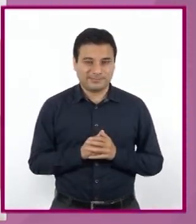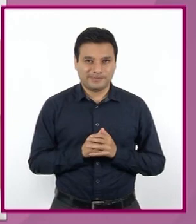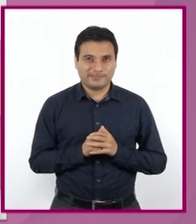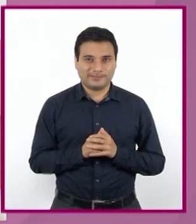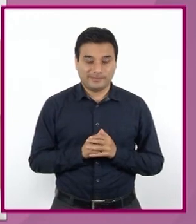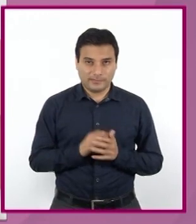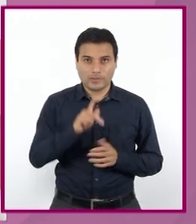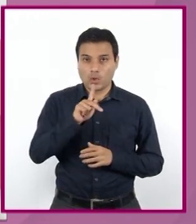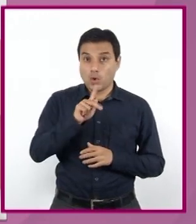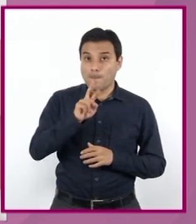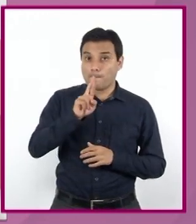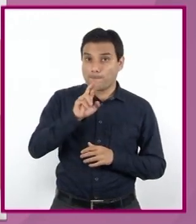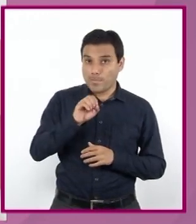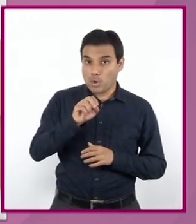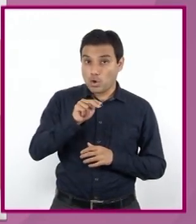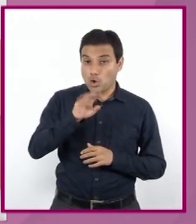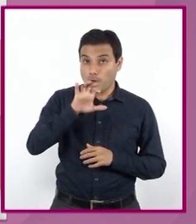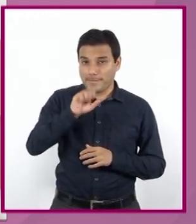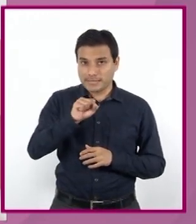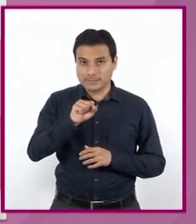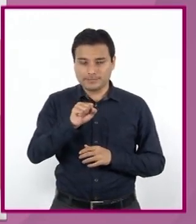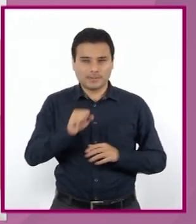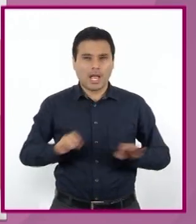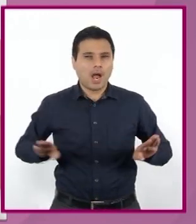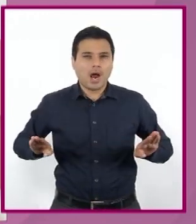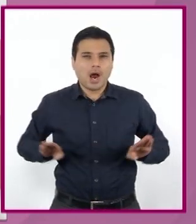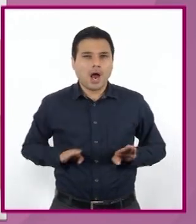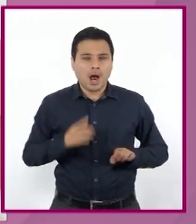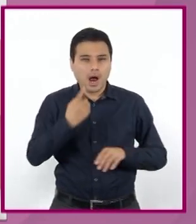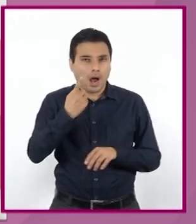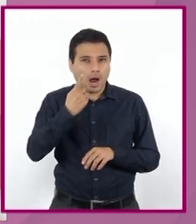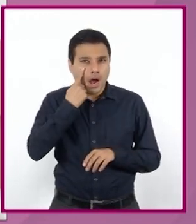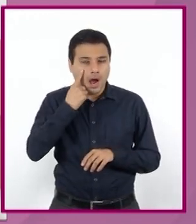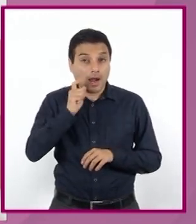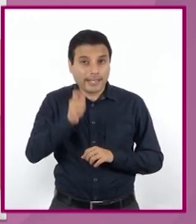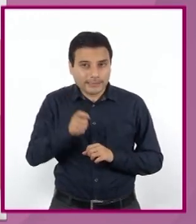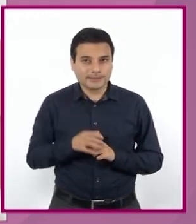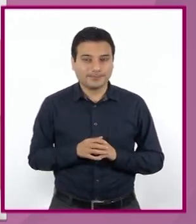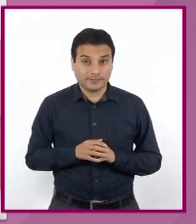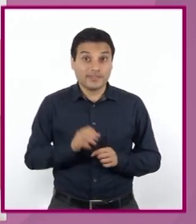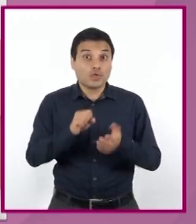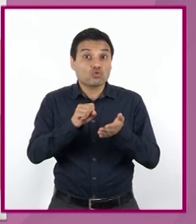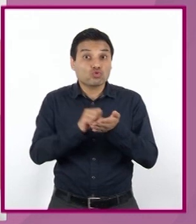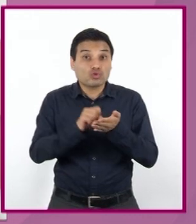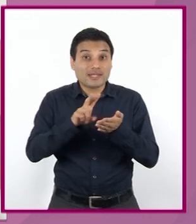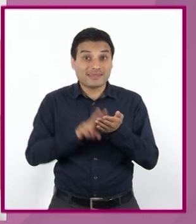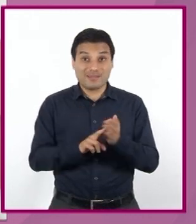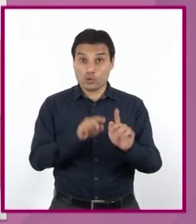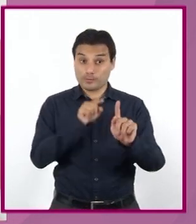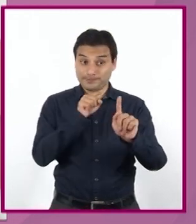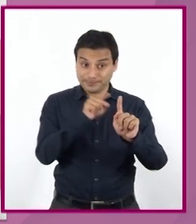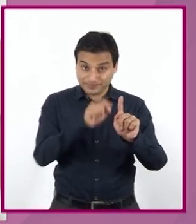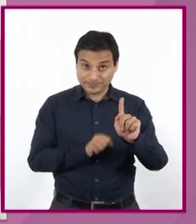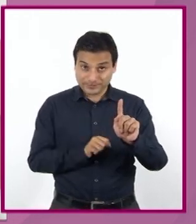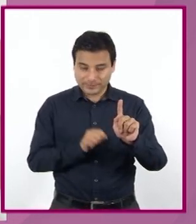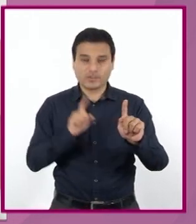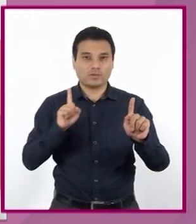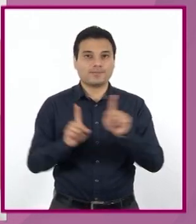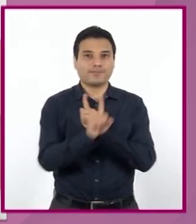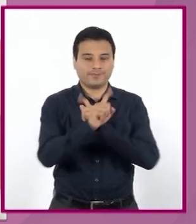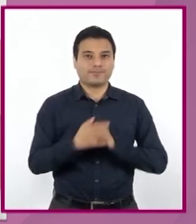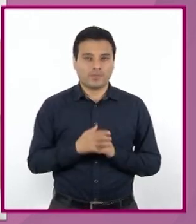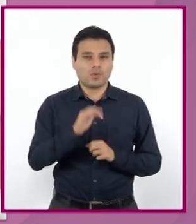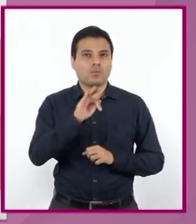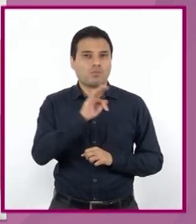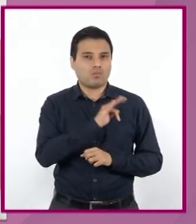los pronombres se caracterizan por sustituir a los sustantivos, facilitar la expresión lingüística